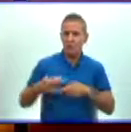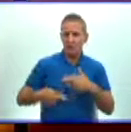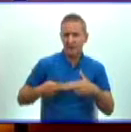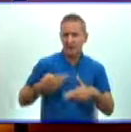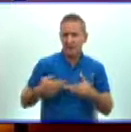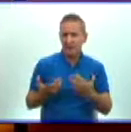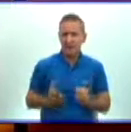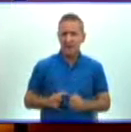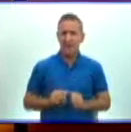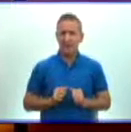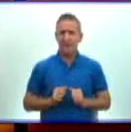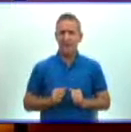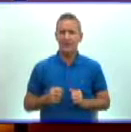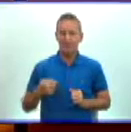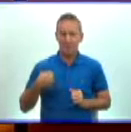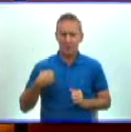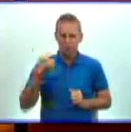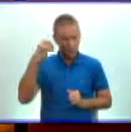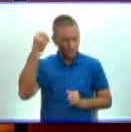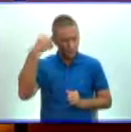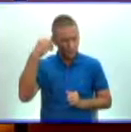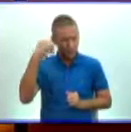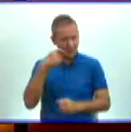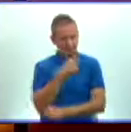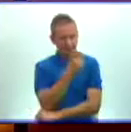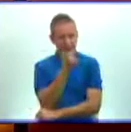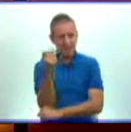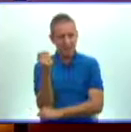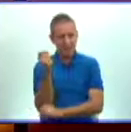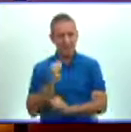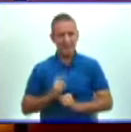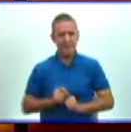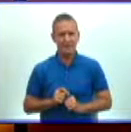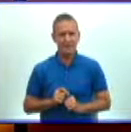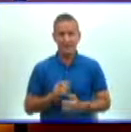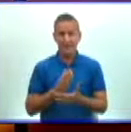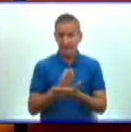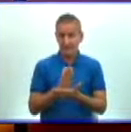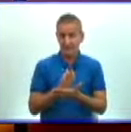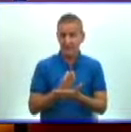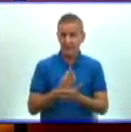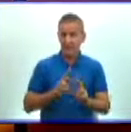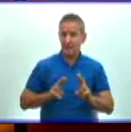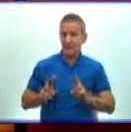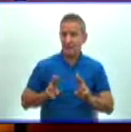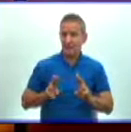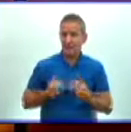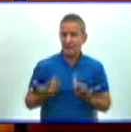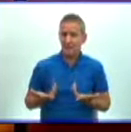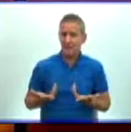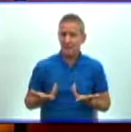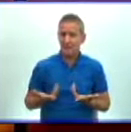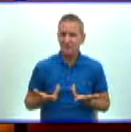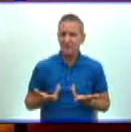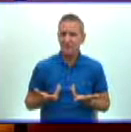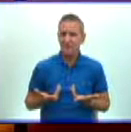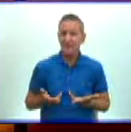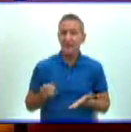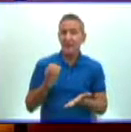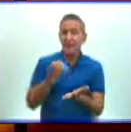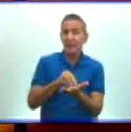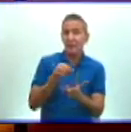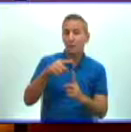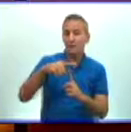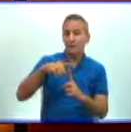estoy convencida que el maestro en su clase de orientación les dejó como tarea